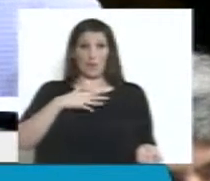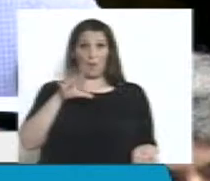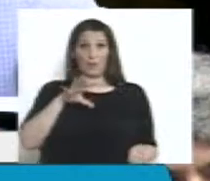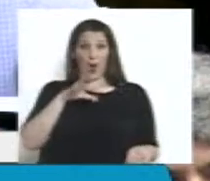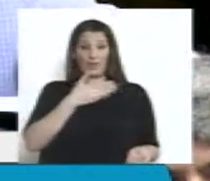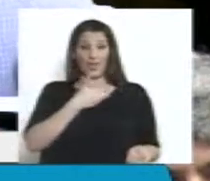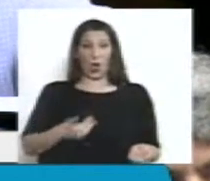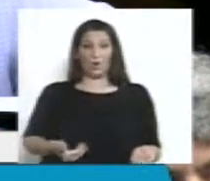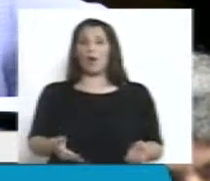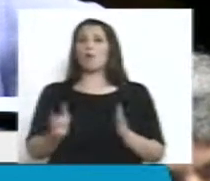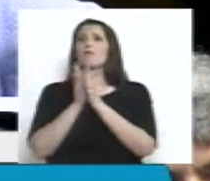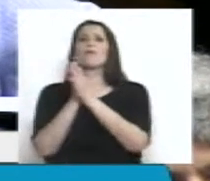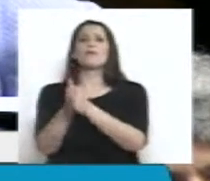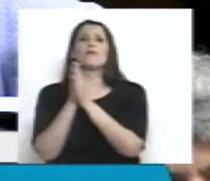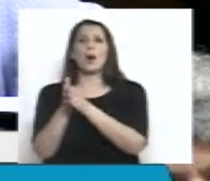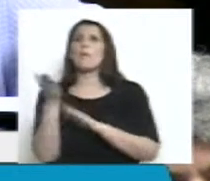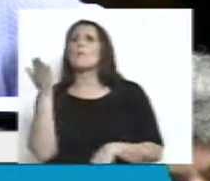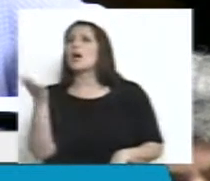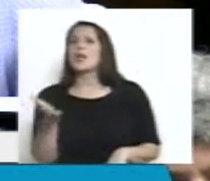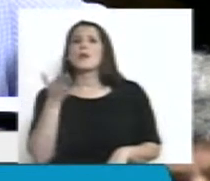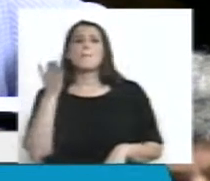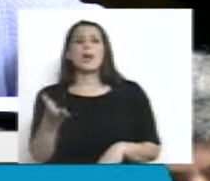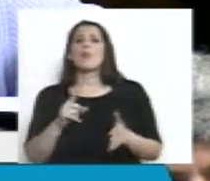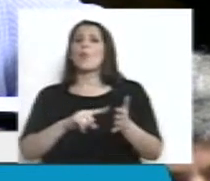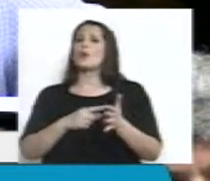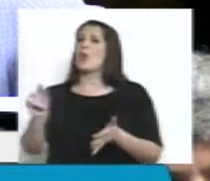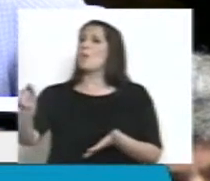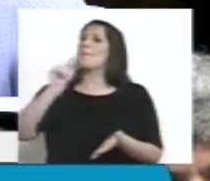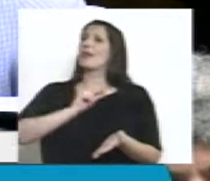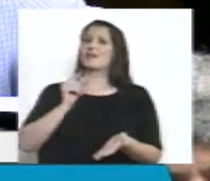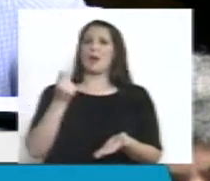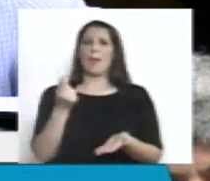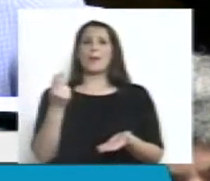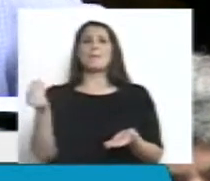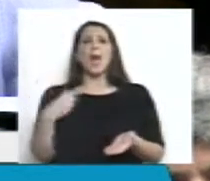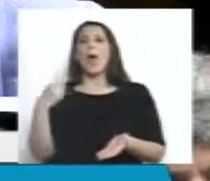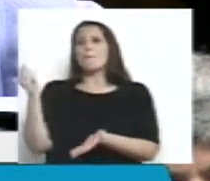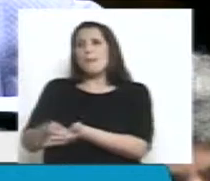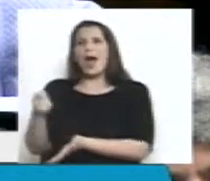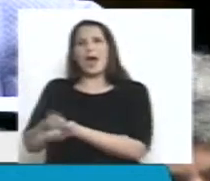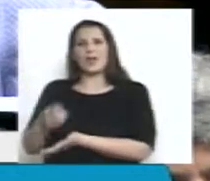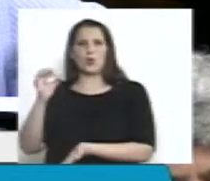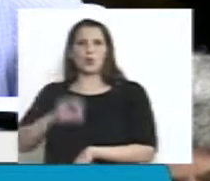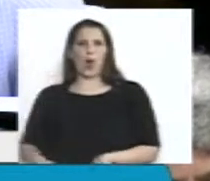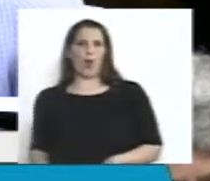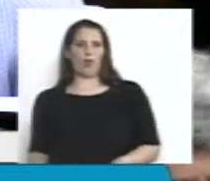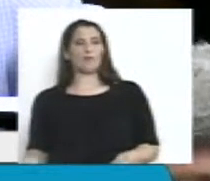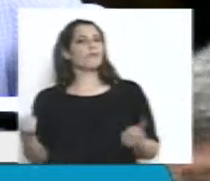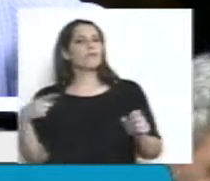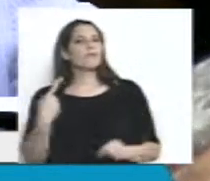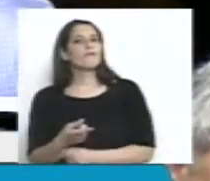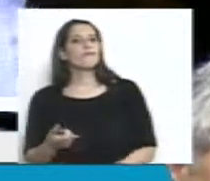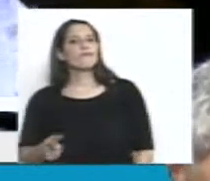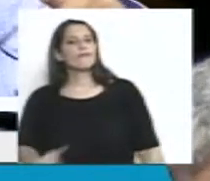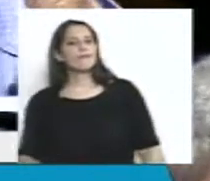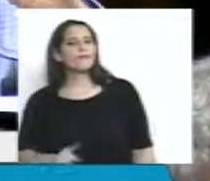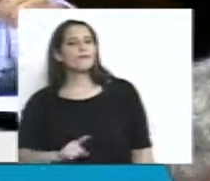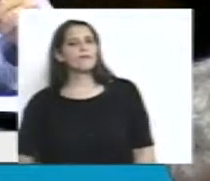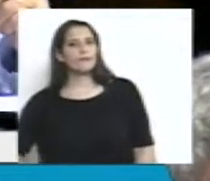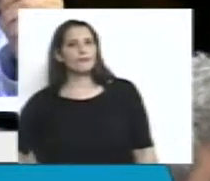está mendigando en Buenos Aires que le presten dinero para terminar de pagar los salarios. No lo consigue. Pero en